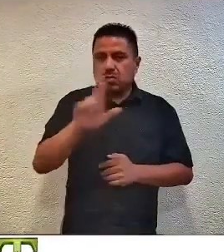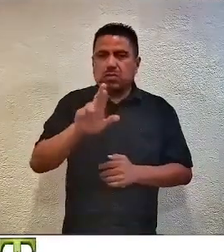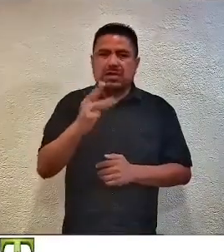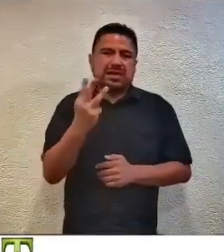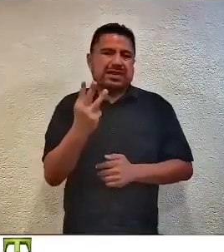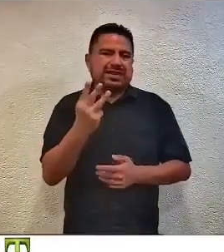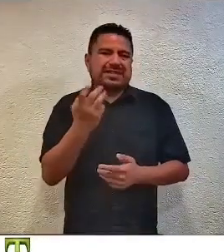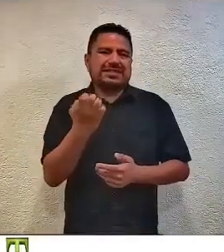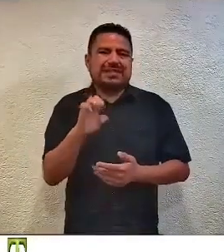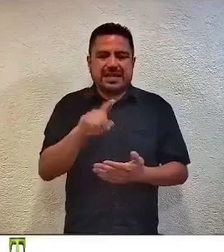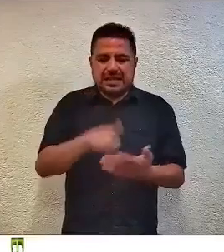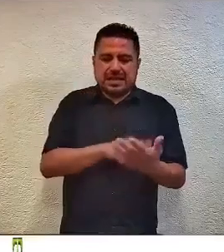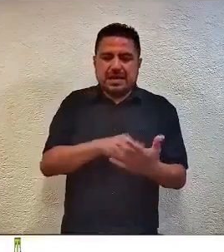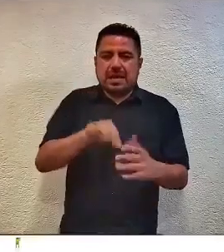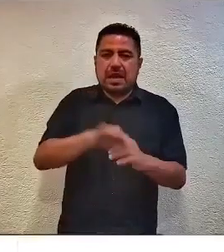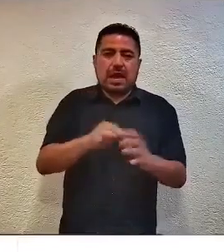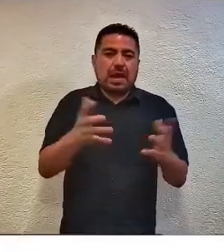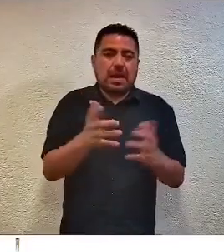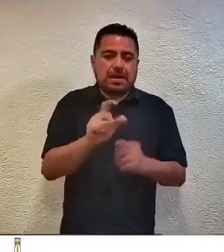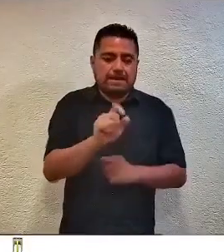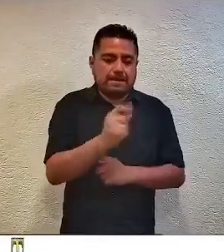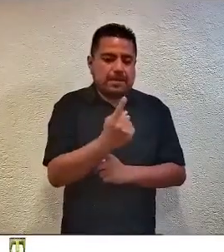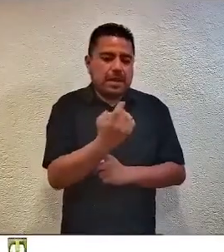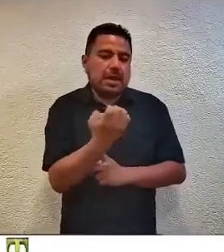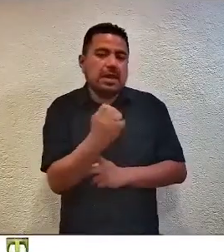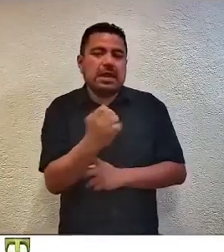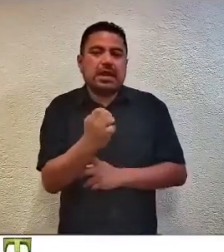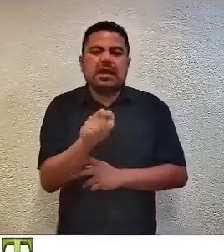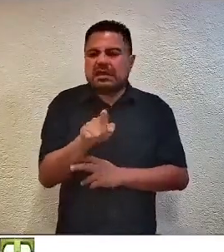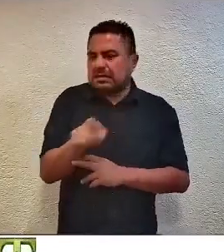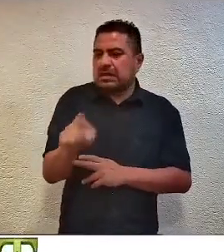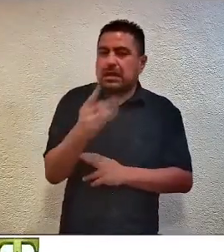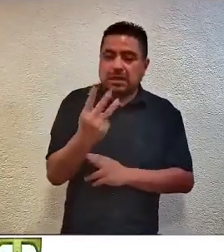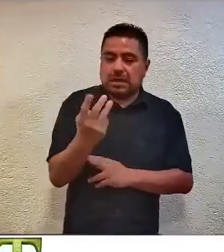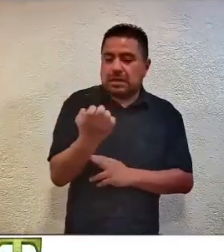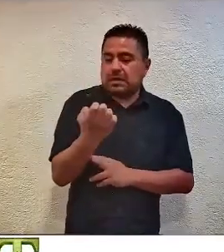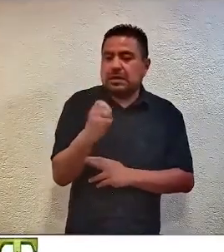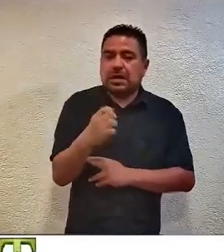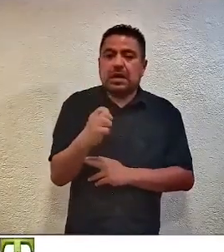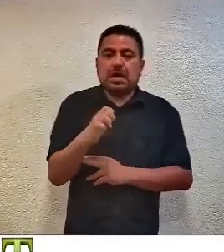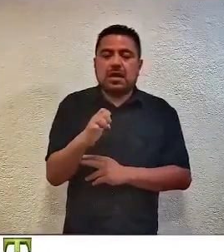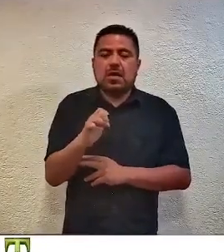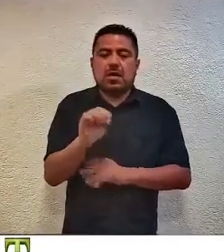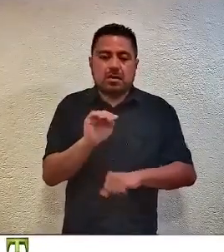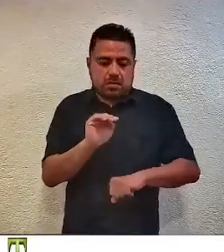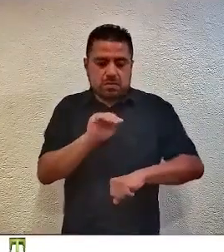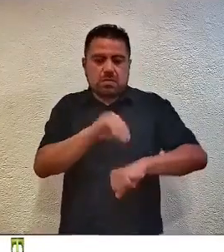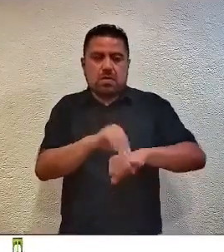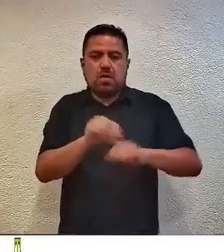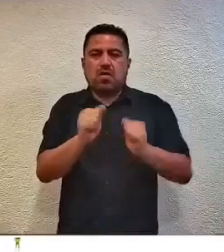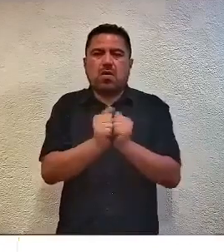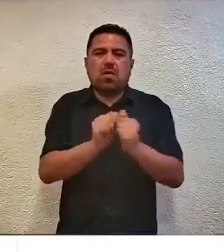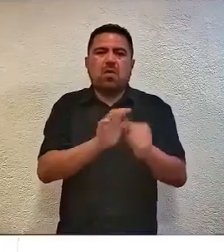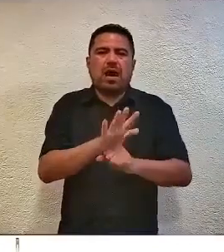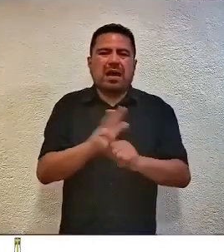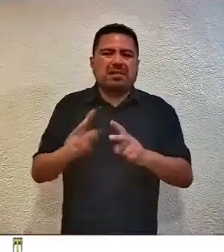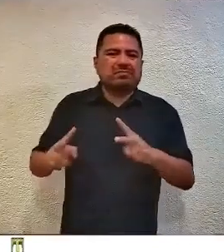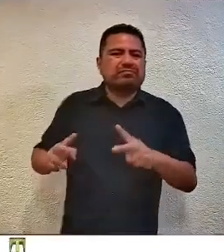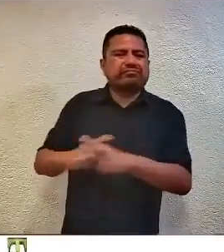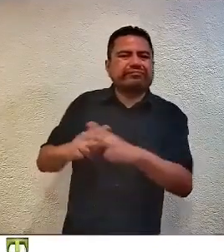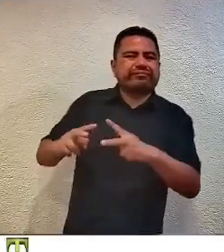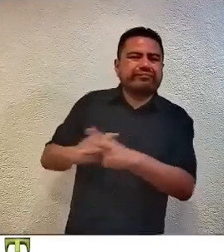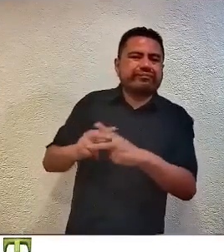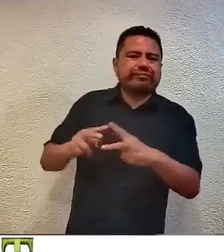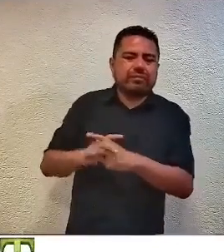de enero y desarrollarla del 21 de enero fue que en la del 3 de enero se había generado actos de violencia y que por eso